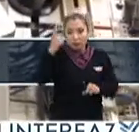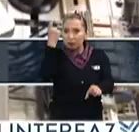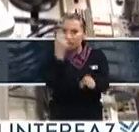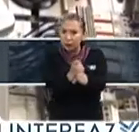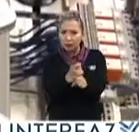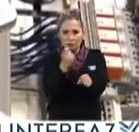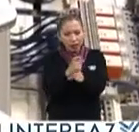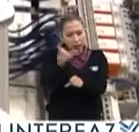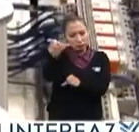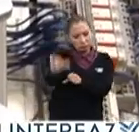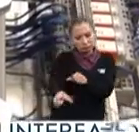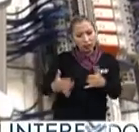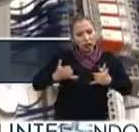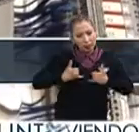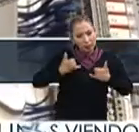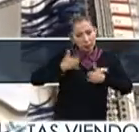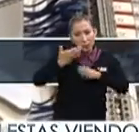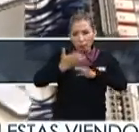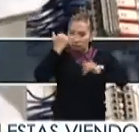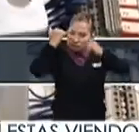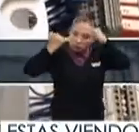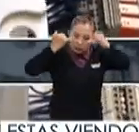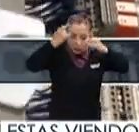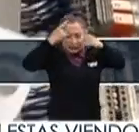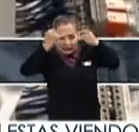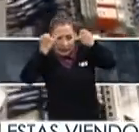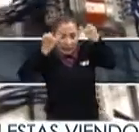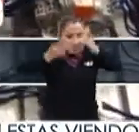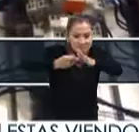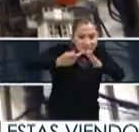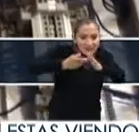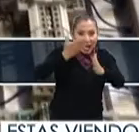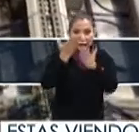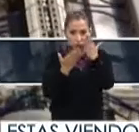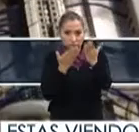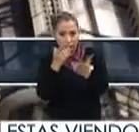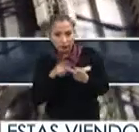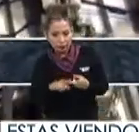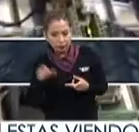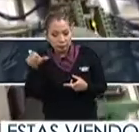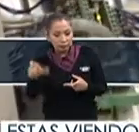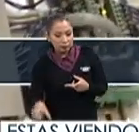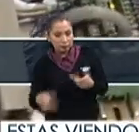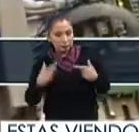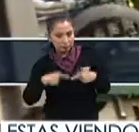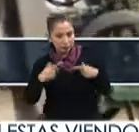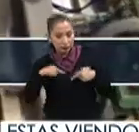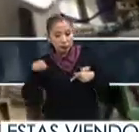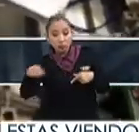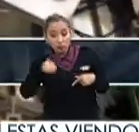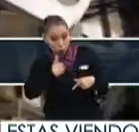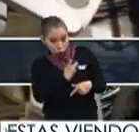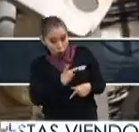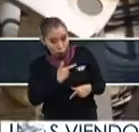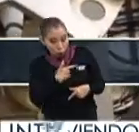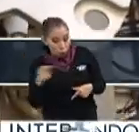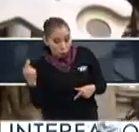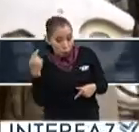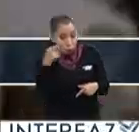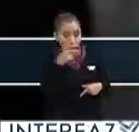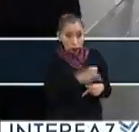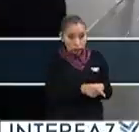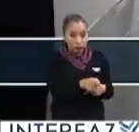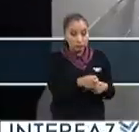primero que tiene que ser son gente muy creativa, estudiantes que les guste